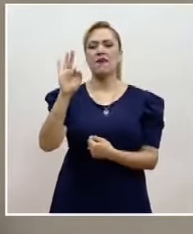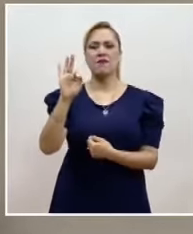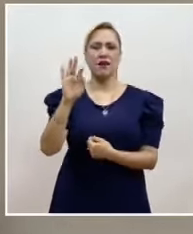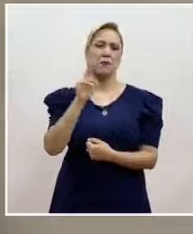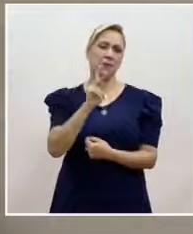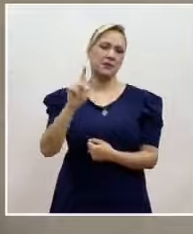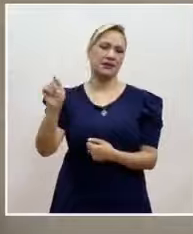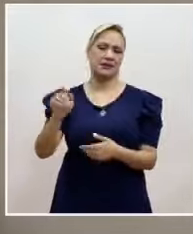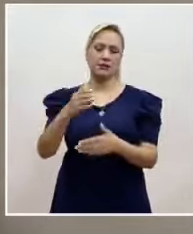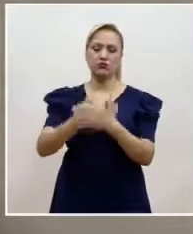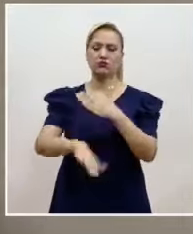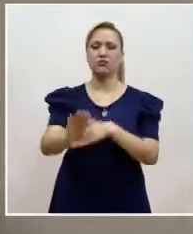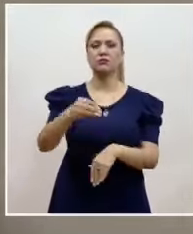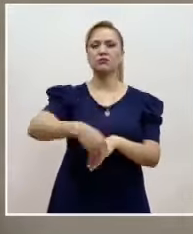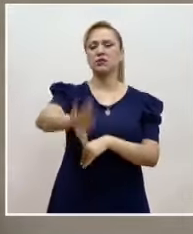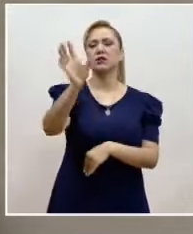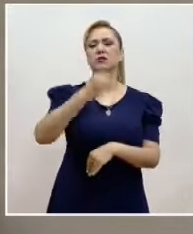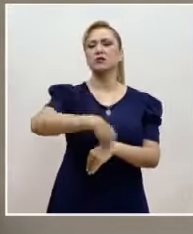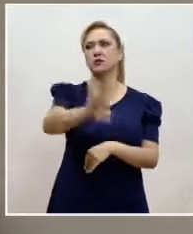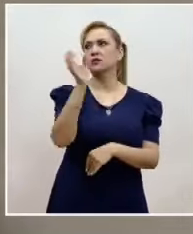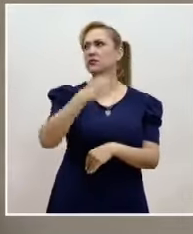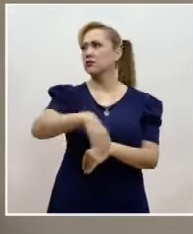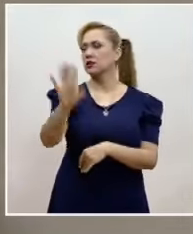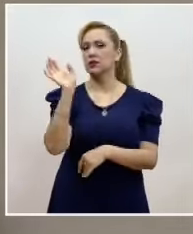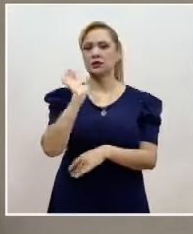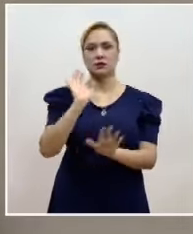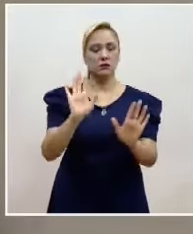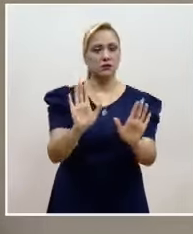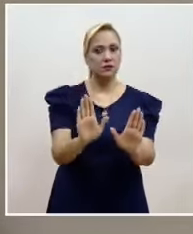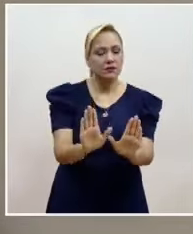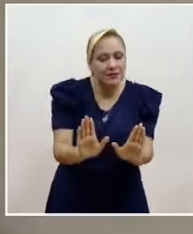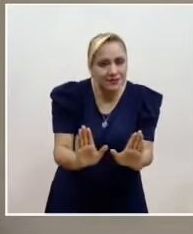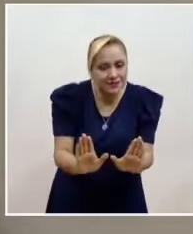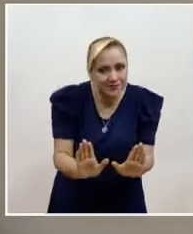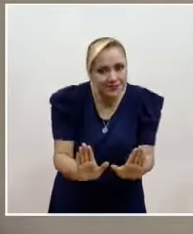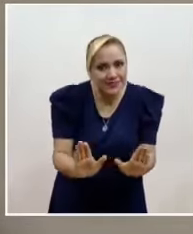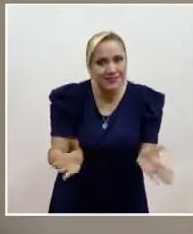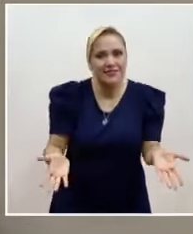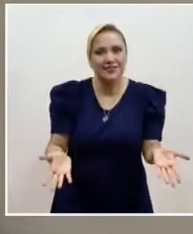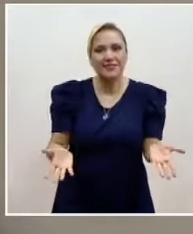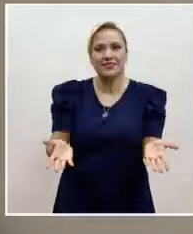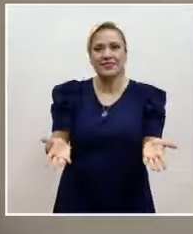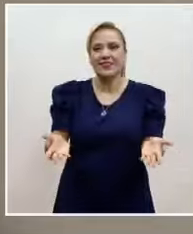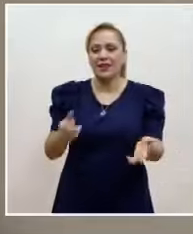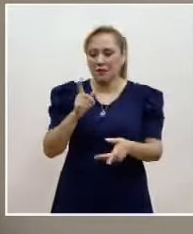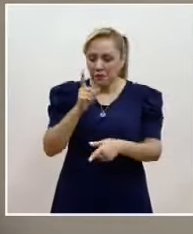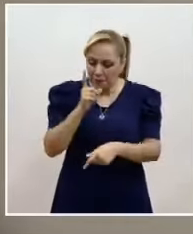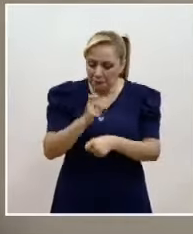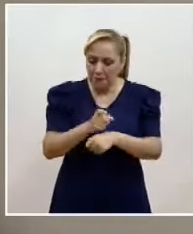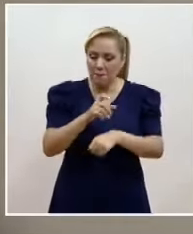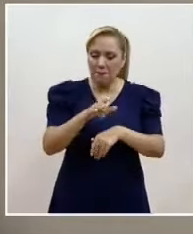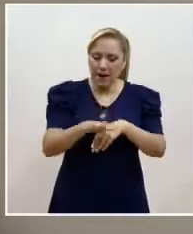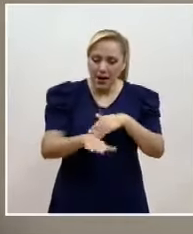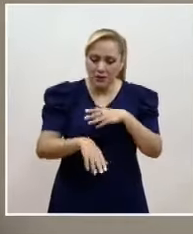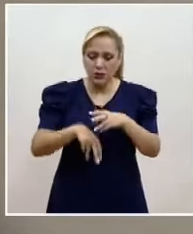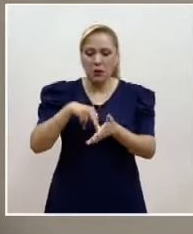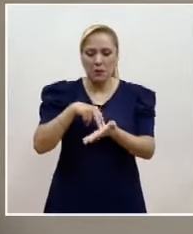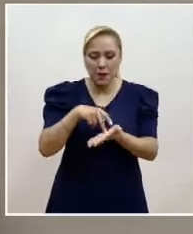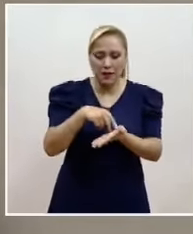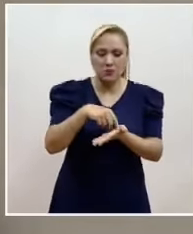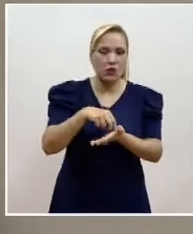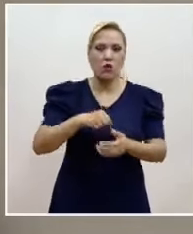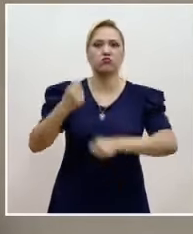sea, como que queremos llegar a la meta antes de empezar a correr, antes de que salga, ¿no? Antes de que se le dé la salida para empezar a